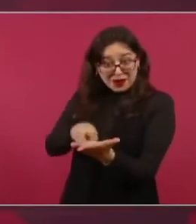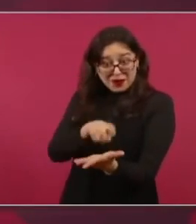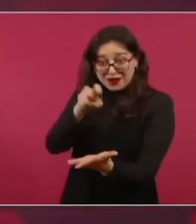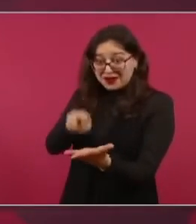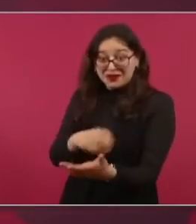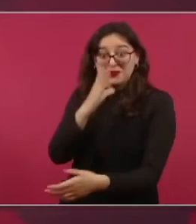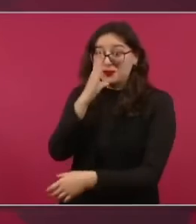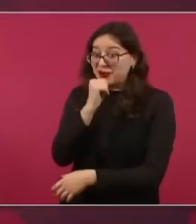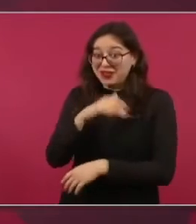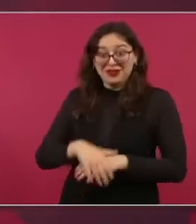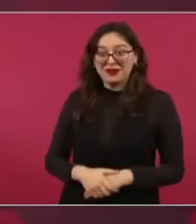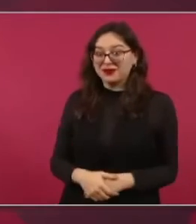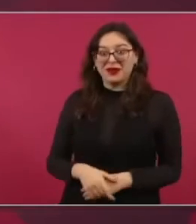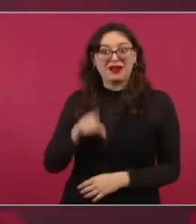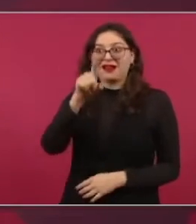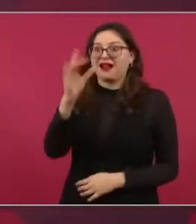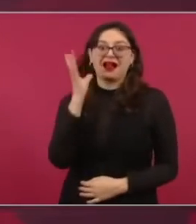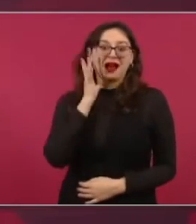independencia.